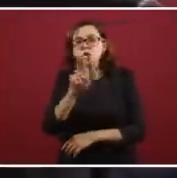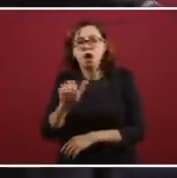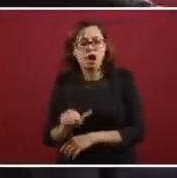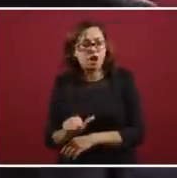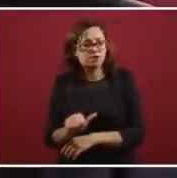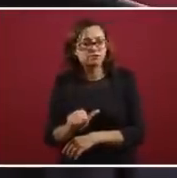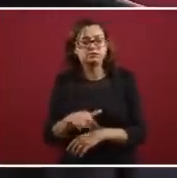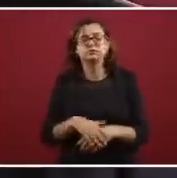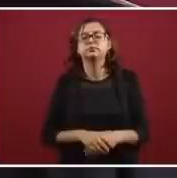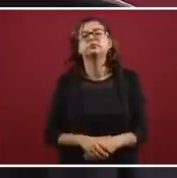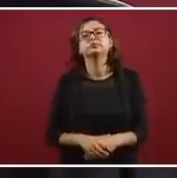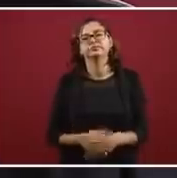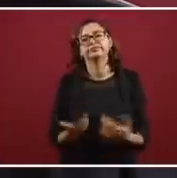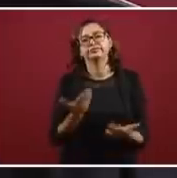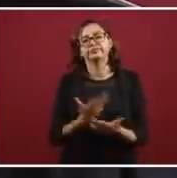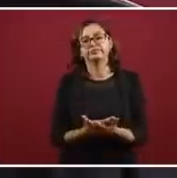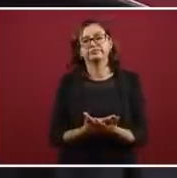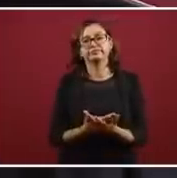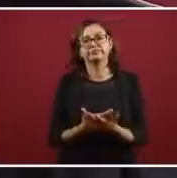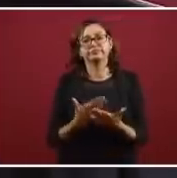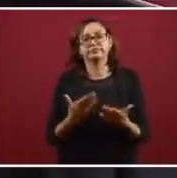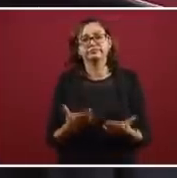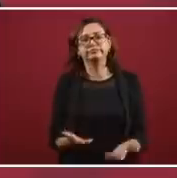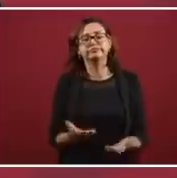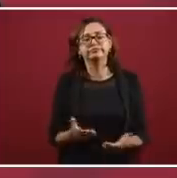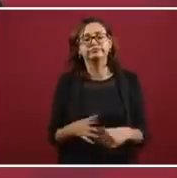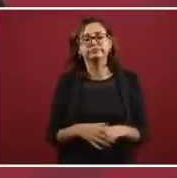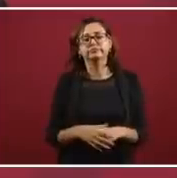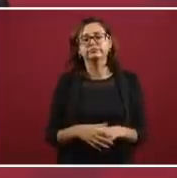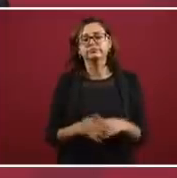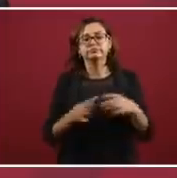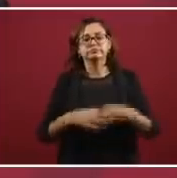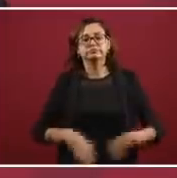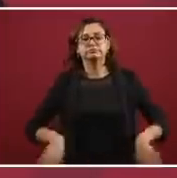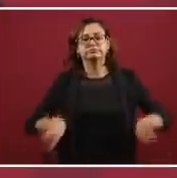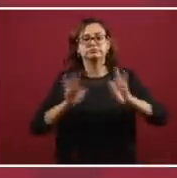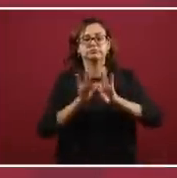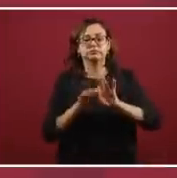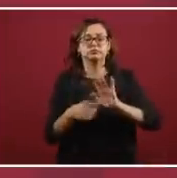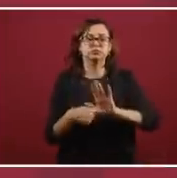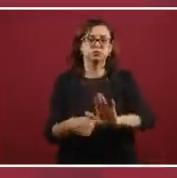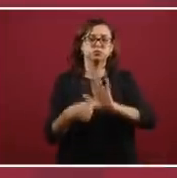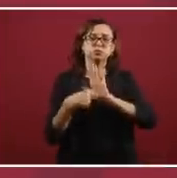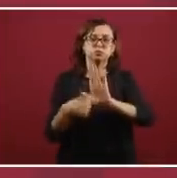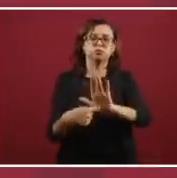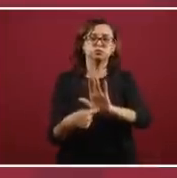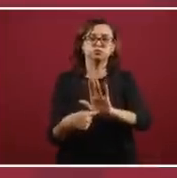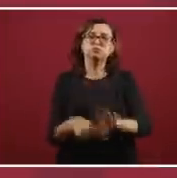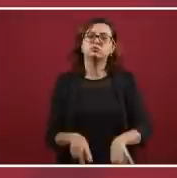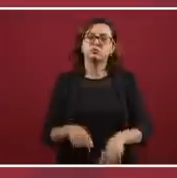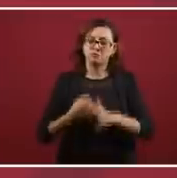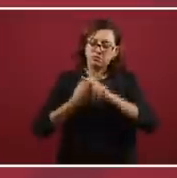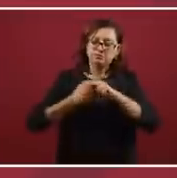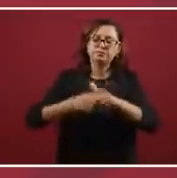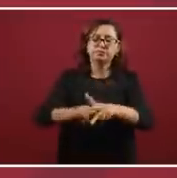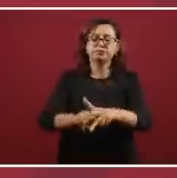Y eso es muy importante. Es un distintivo de la cuarta